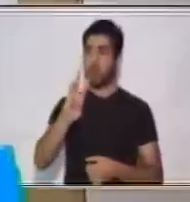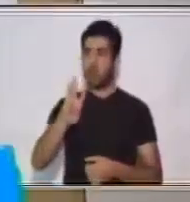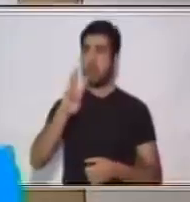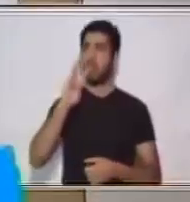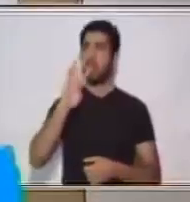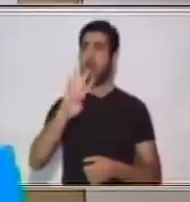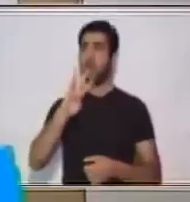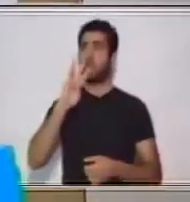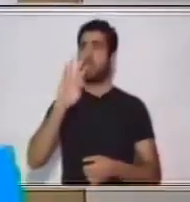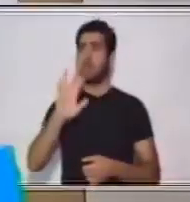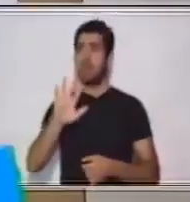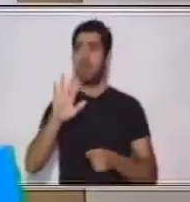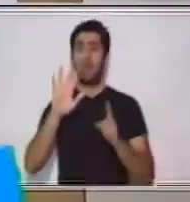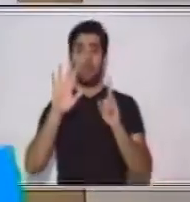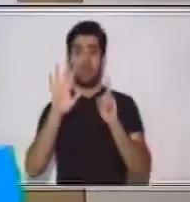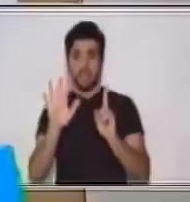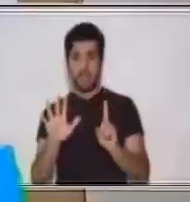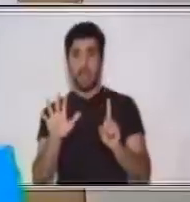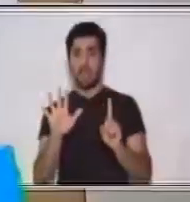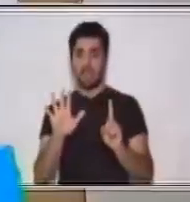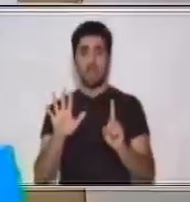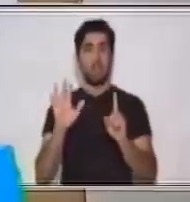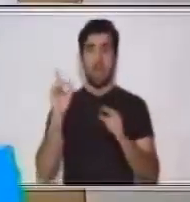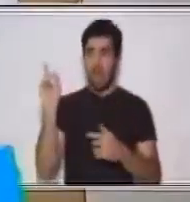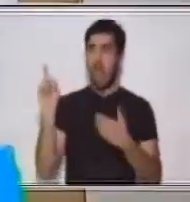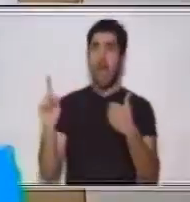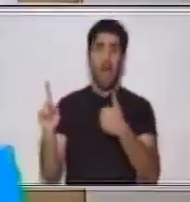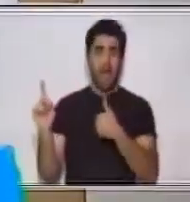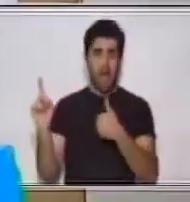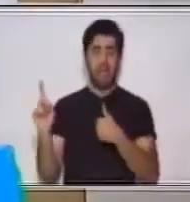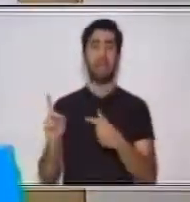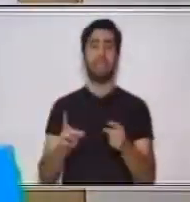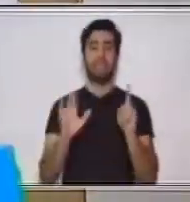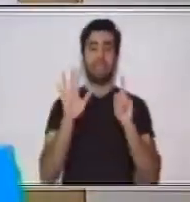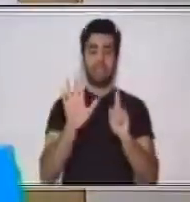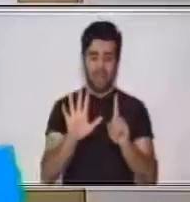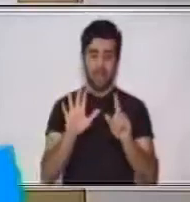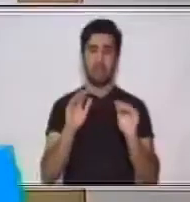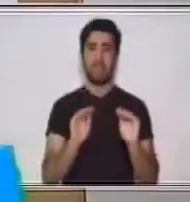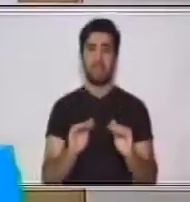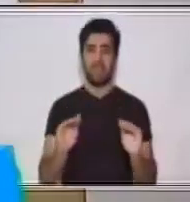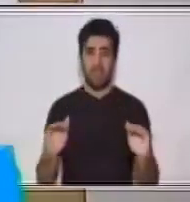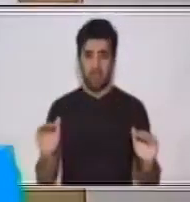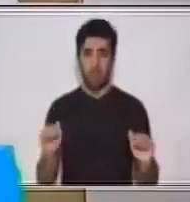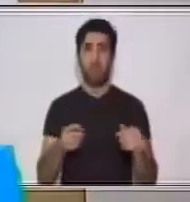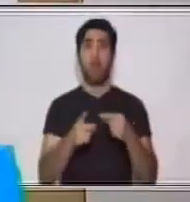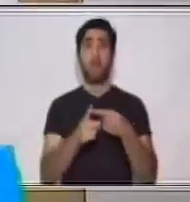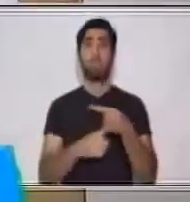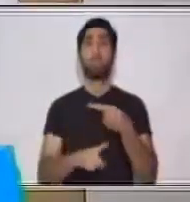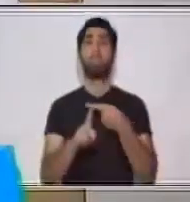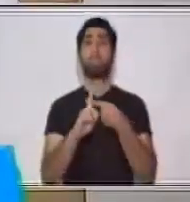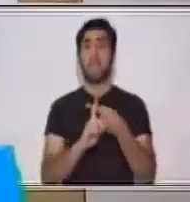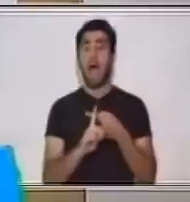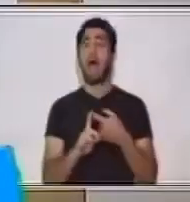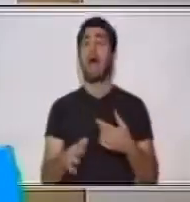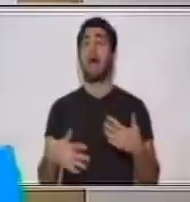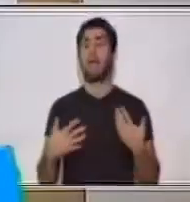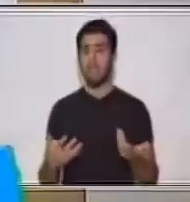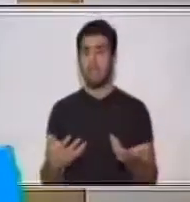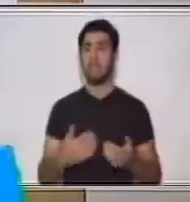4, 5, 6. Acá hay 6 niños. Más, porque aquí está el signo